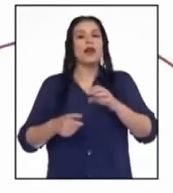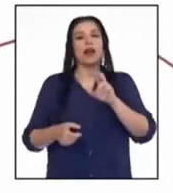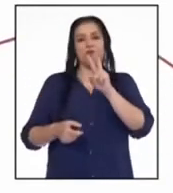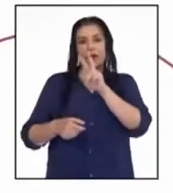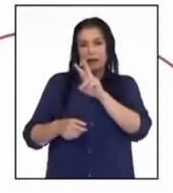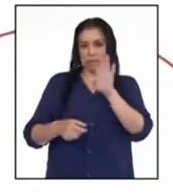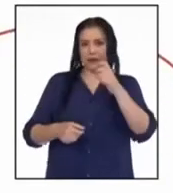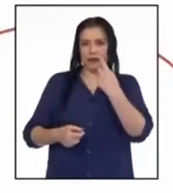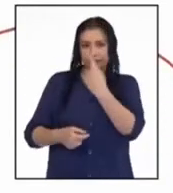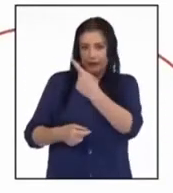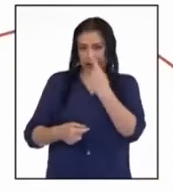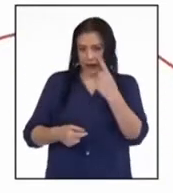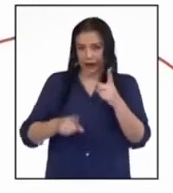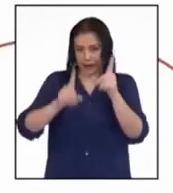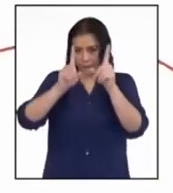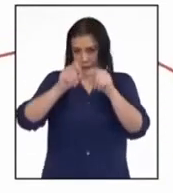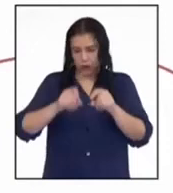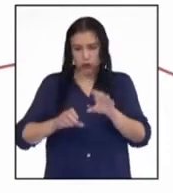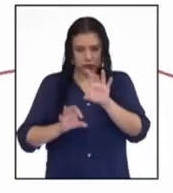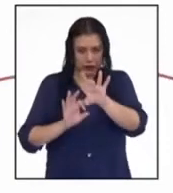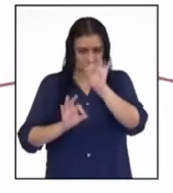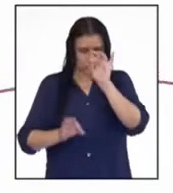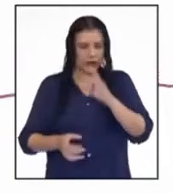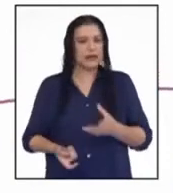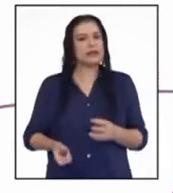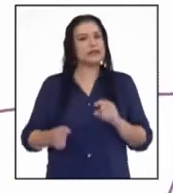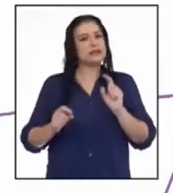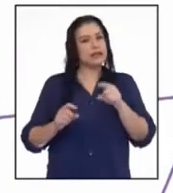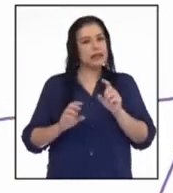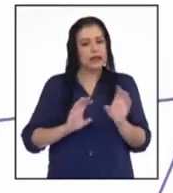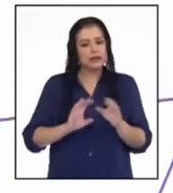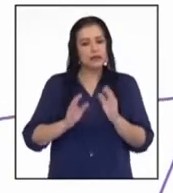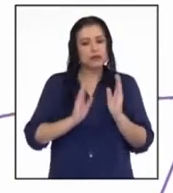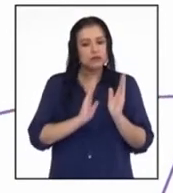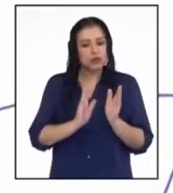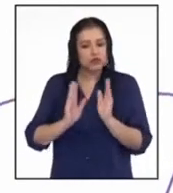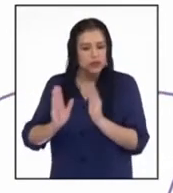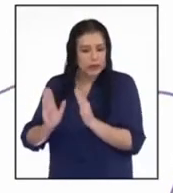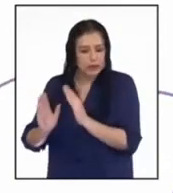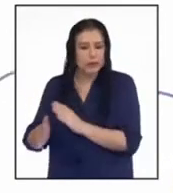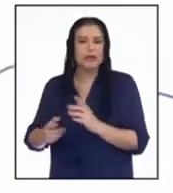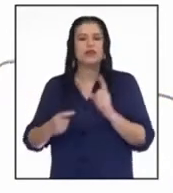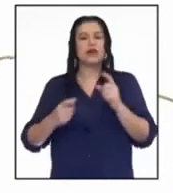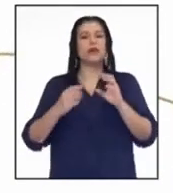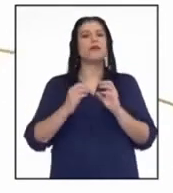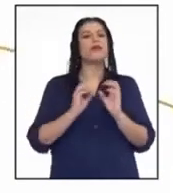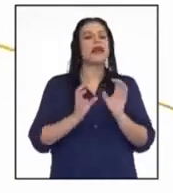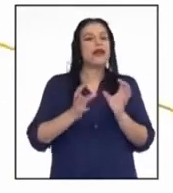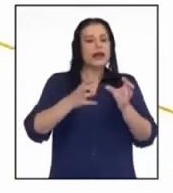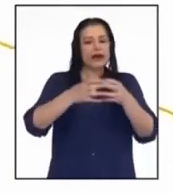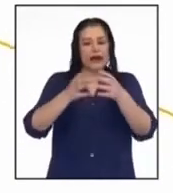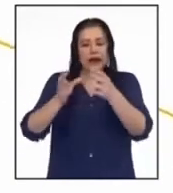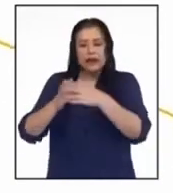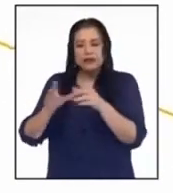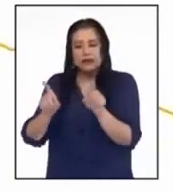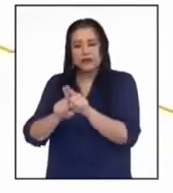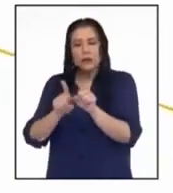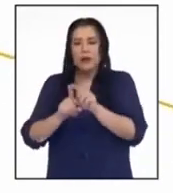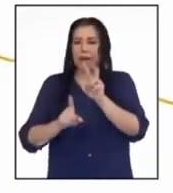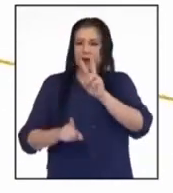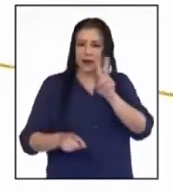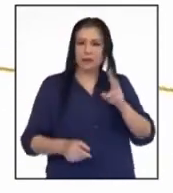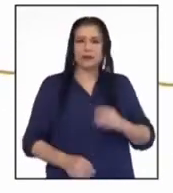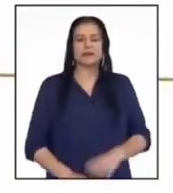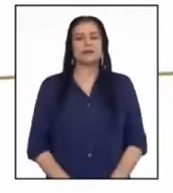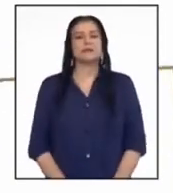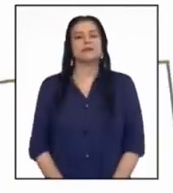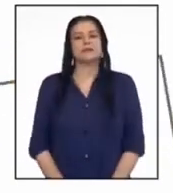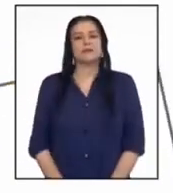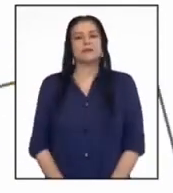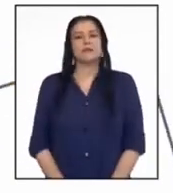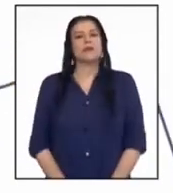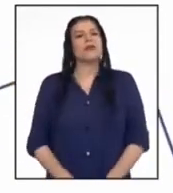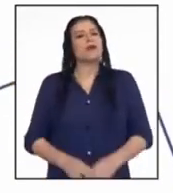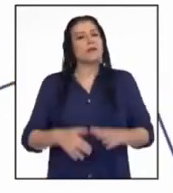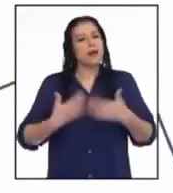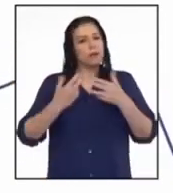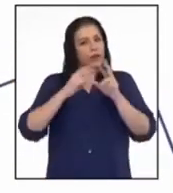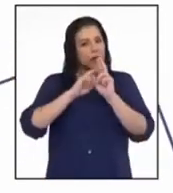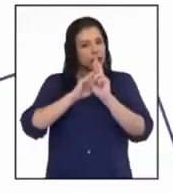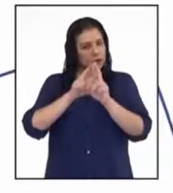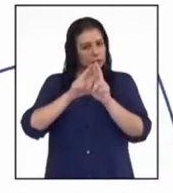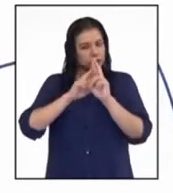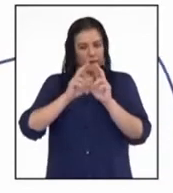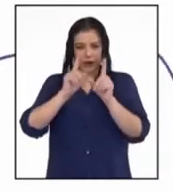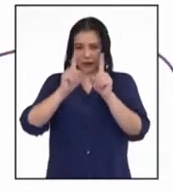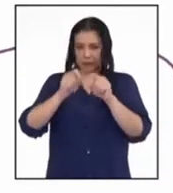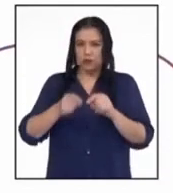de estudio en cada pregunta identificada?, se tenía que hacer un procedimiento de clasificación de variable tal como hemos visto hace poco. Para responder